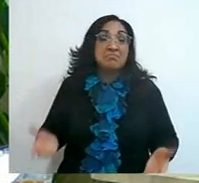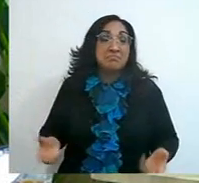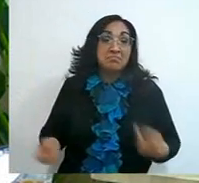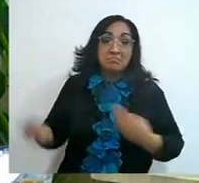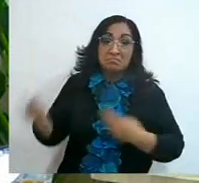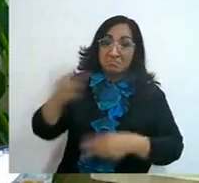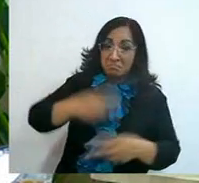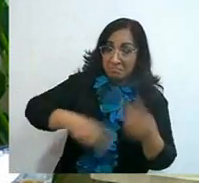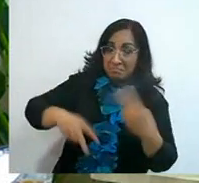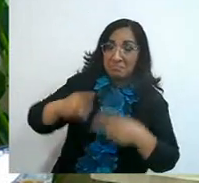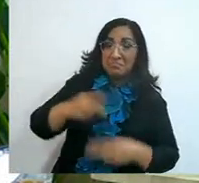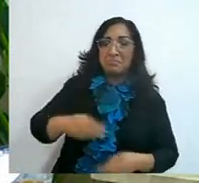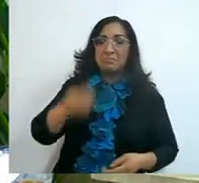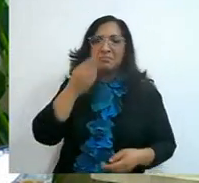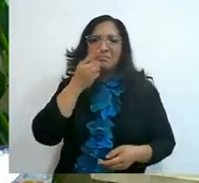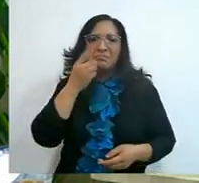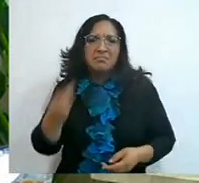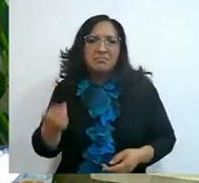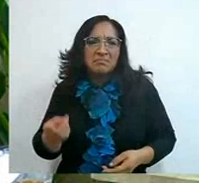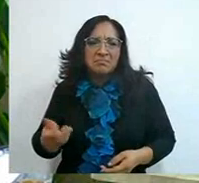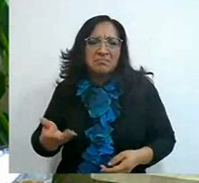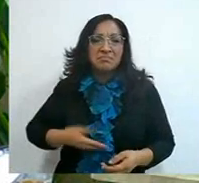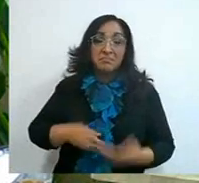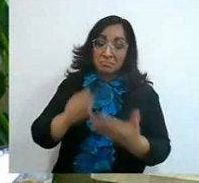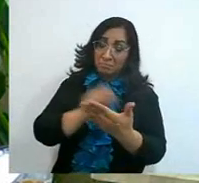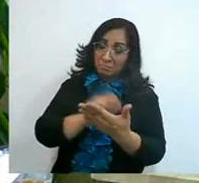ahí y decían, aquí traigo mi lista.